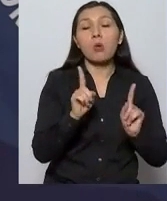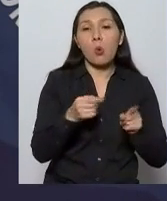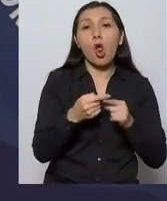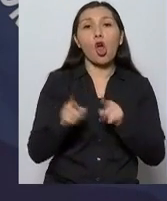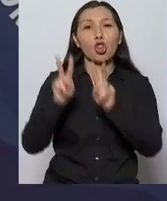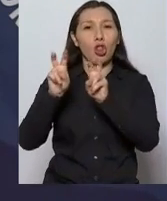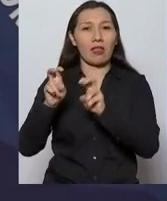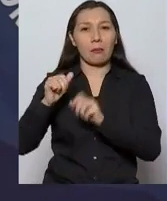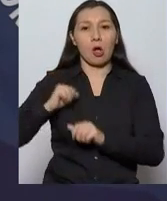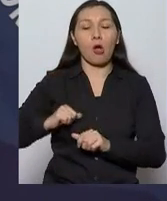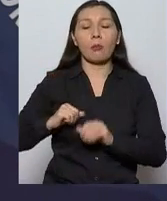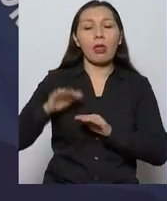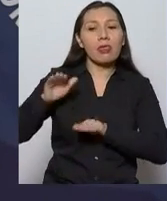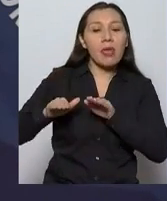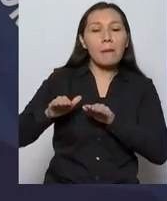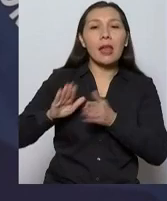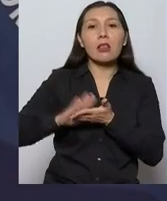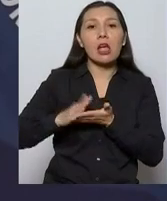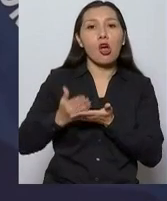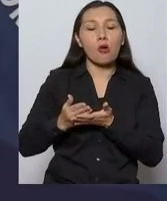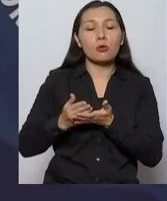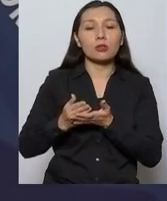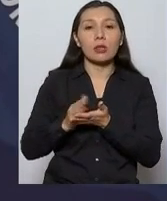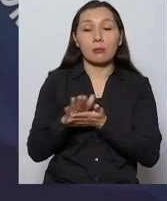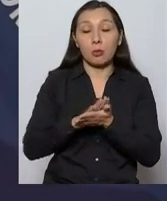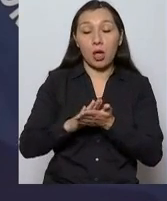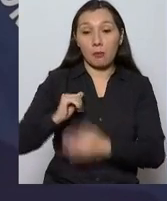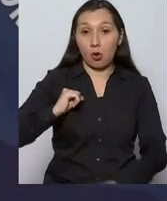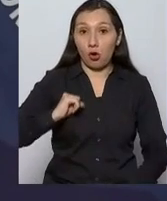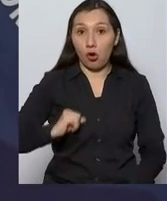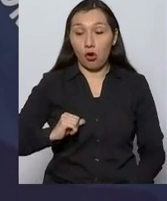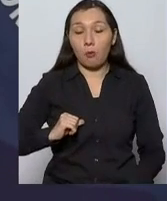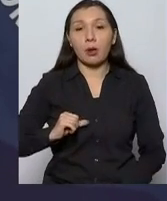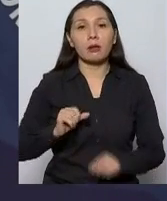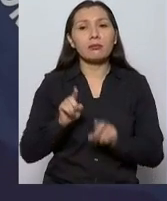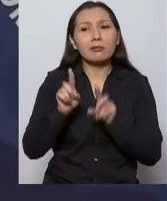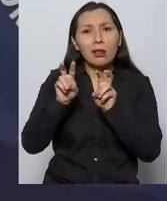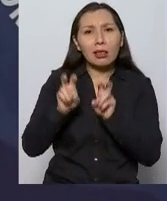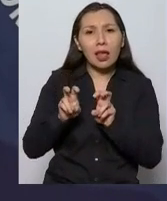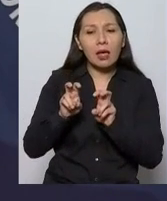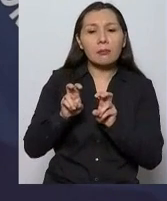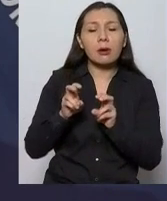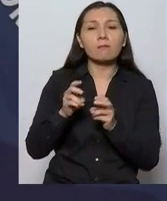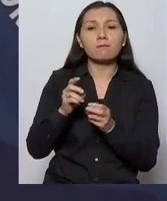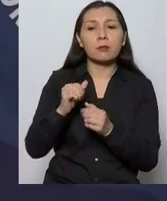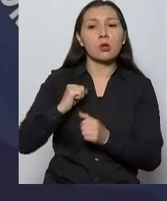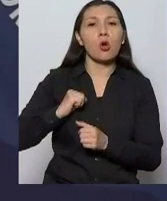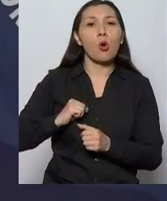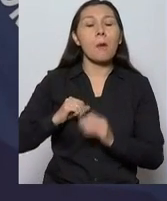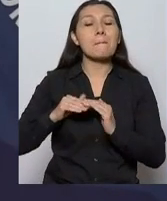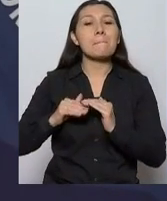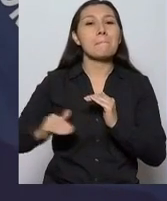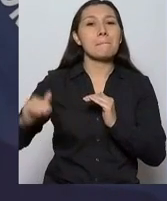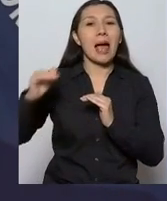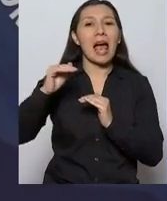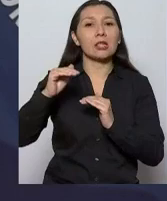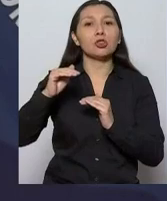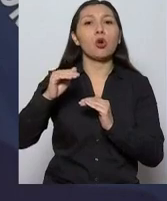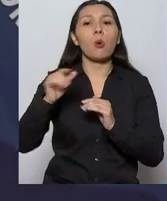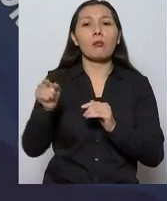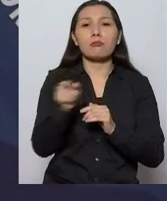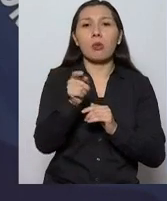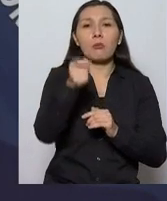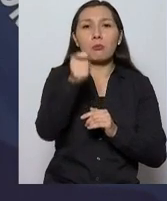sujetos a la condición de que estas cirugías correspondan al criterio de cirugía mayor